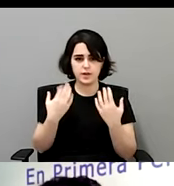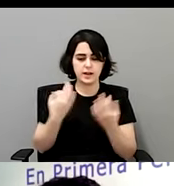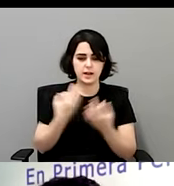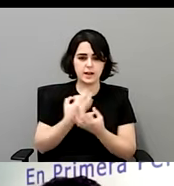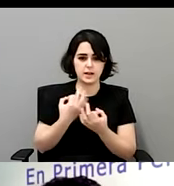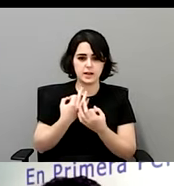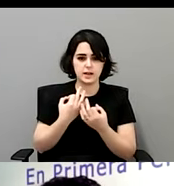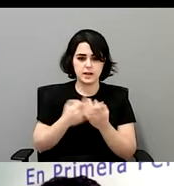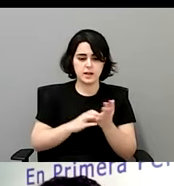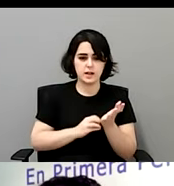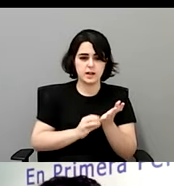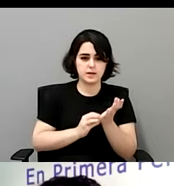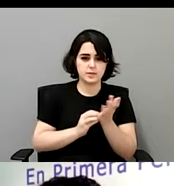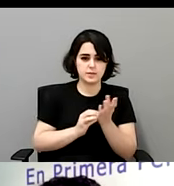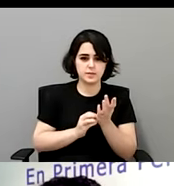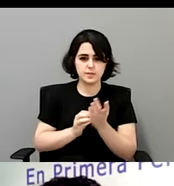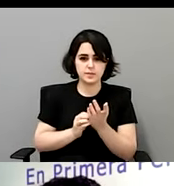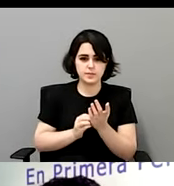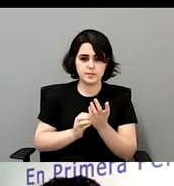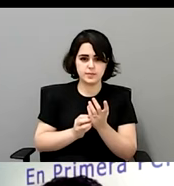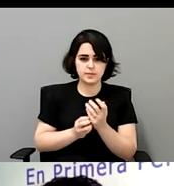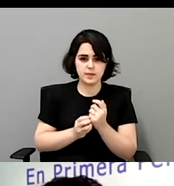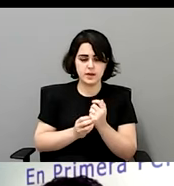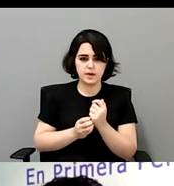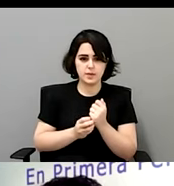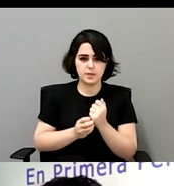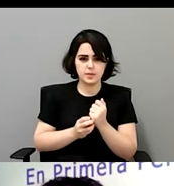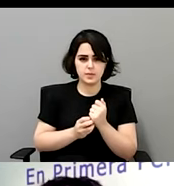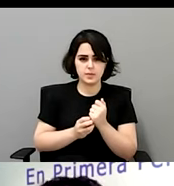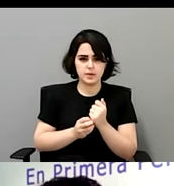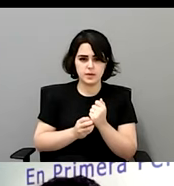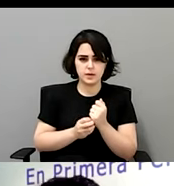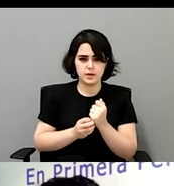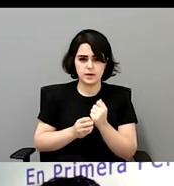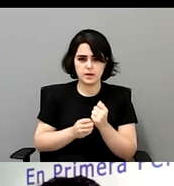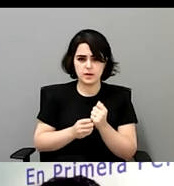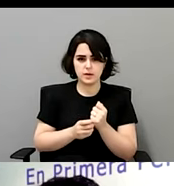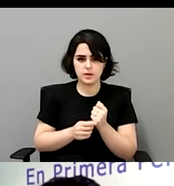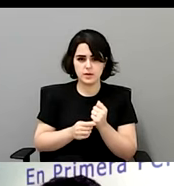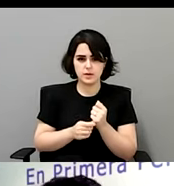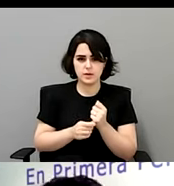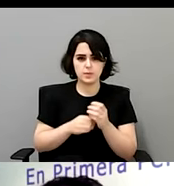7 años, tuviese, bueno, aparte de que no se conocía, lo primero que te